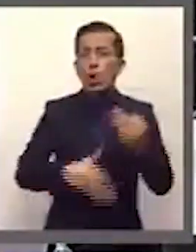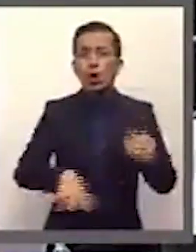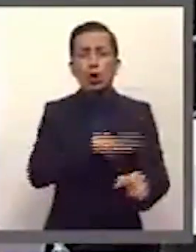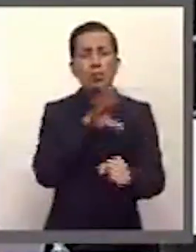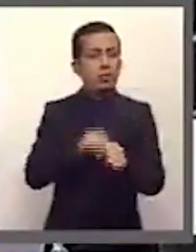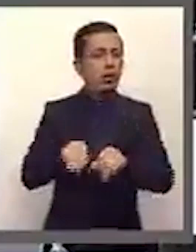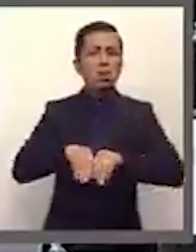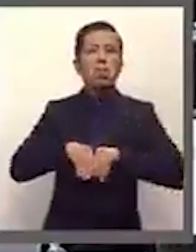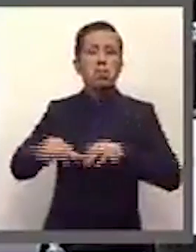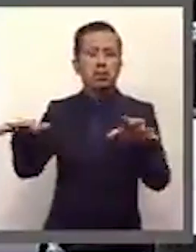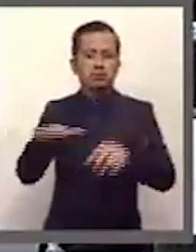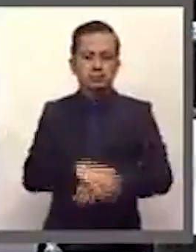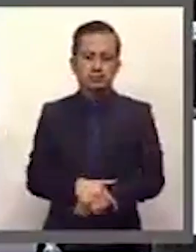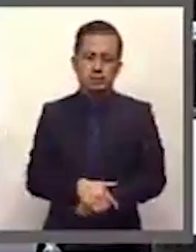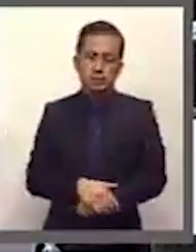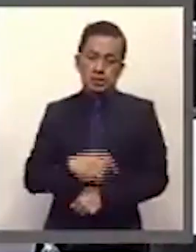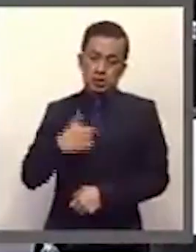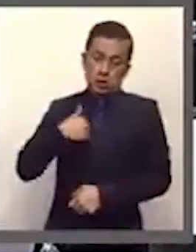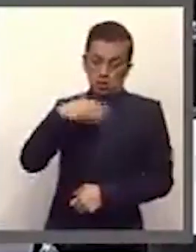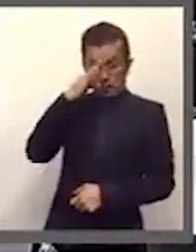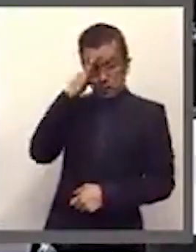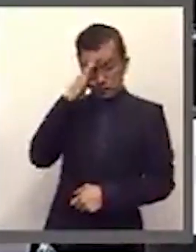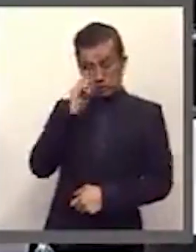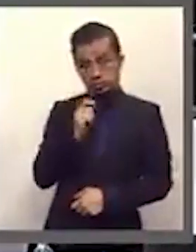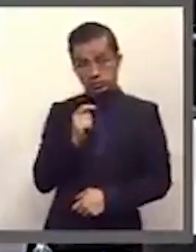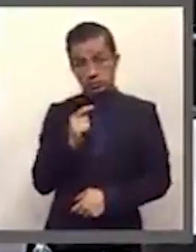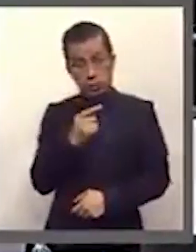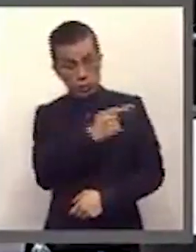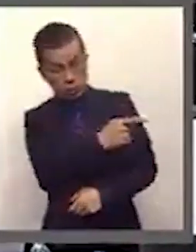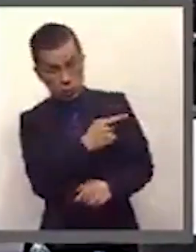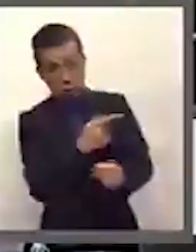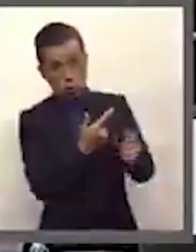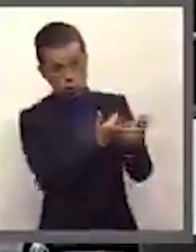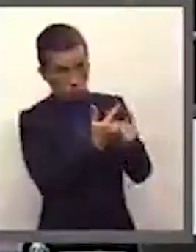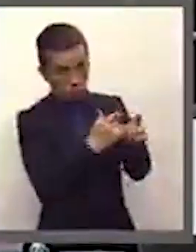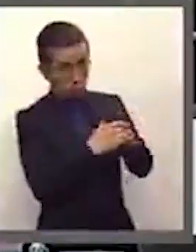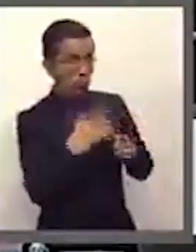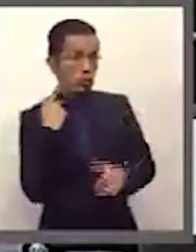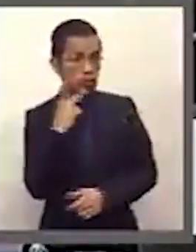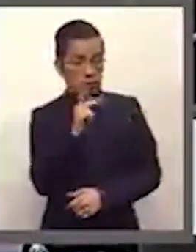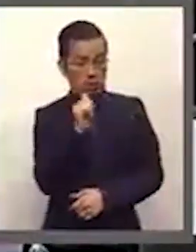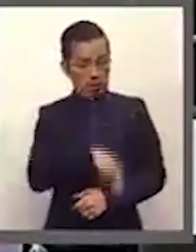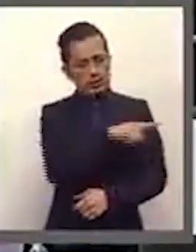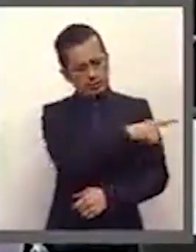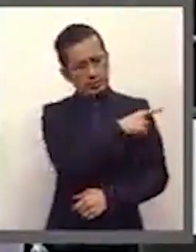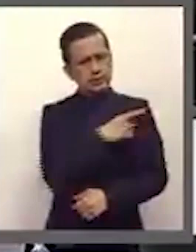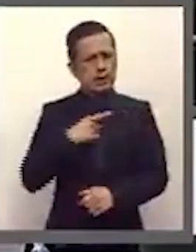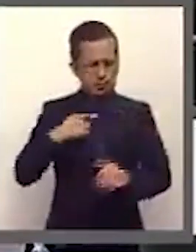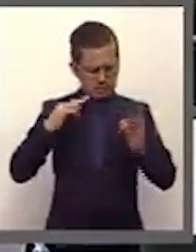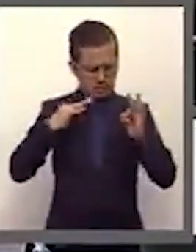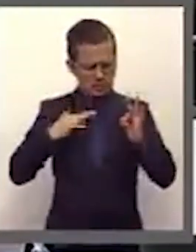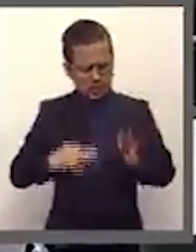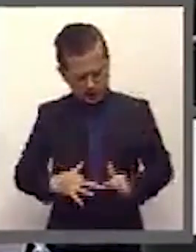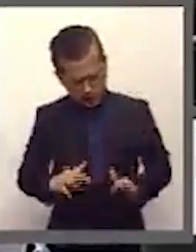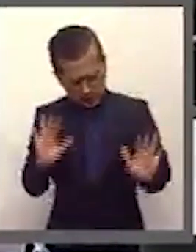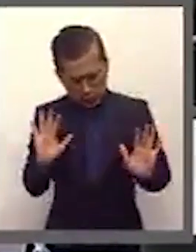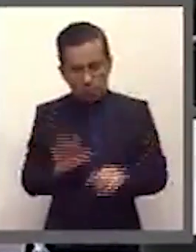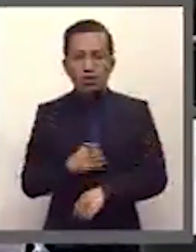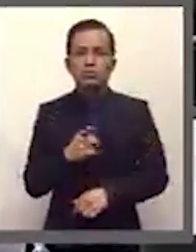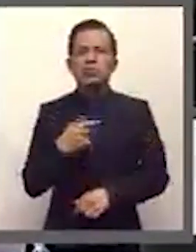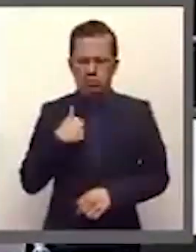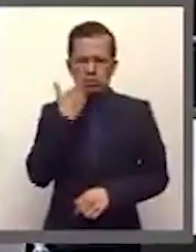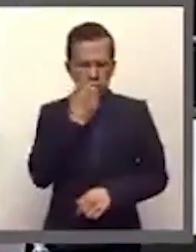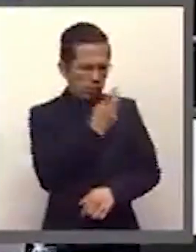tienen que serenarse, tienen que decirnos cuándo sus gobiernos, el usurpador, por favor, del cabeza hueca de Vicente